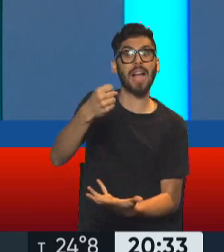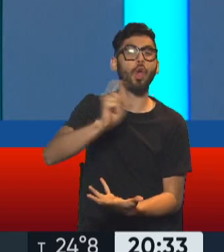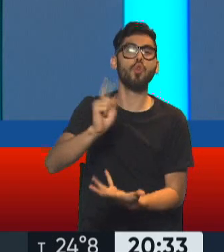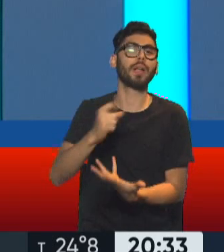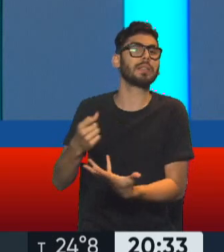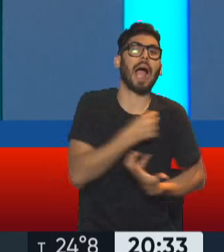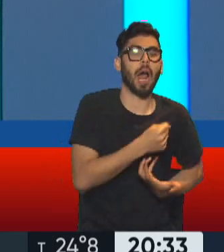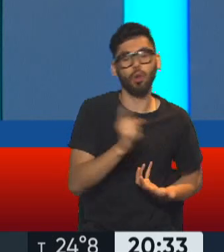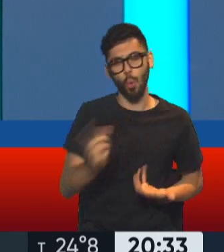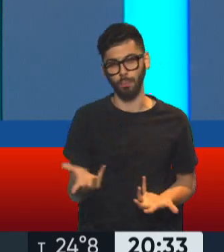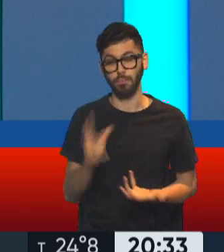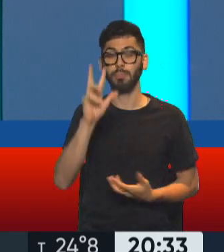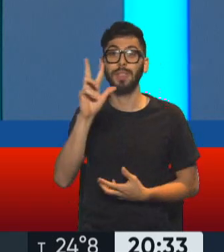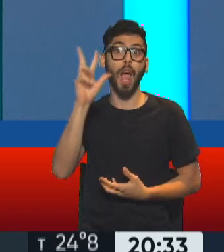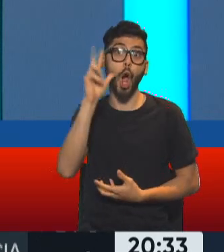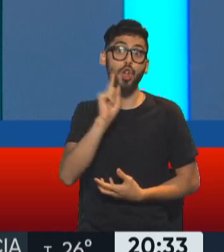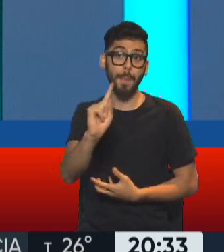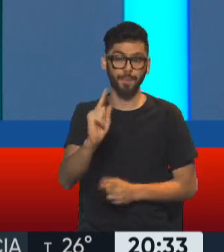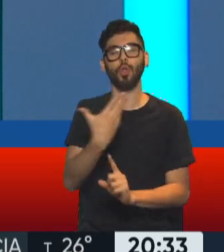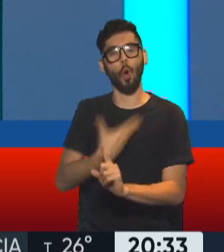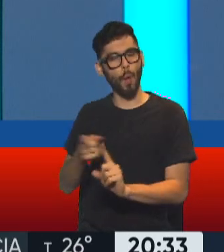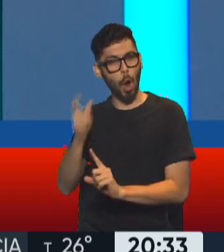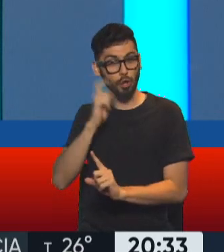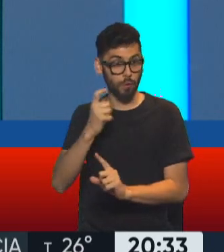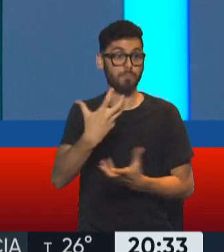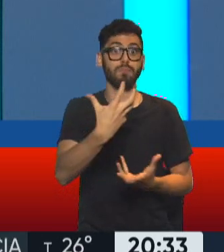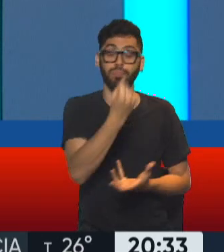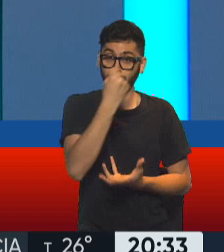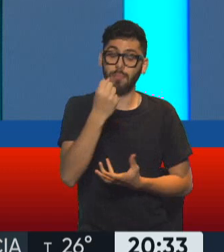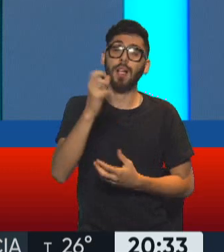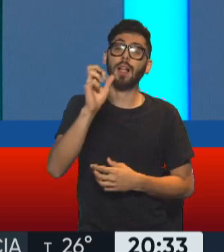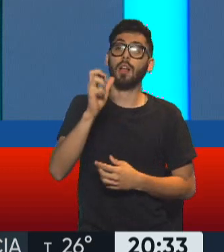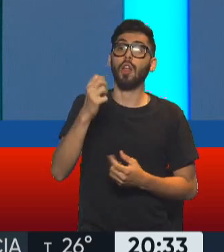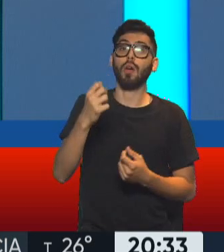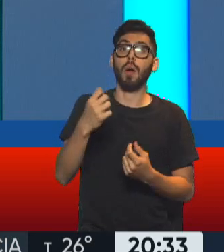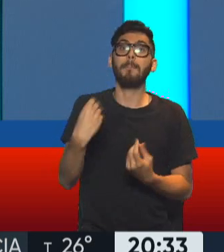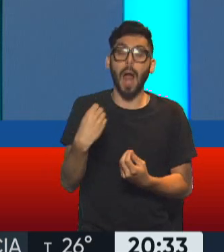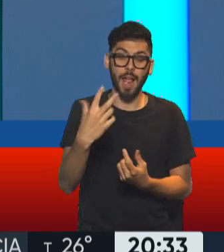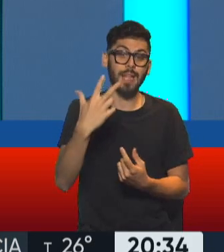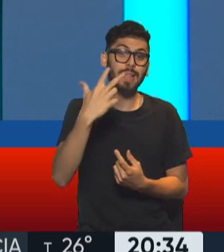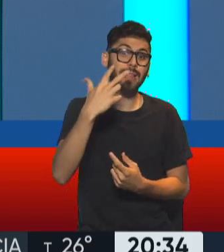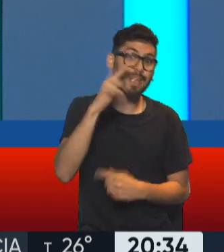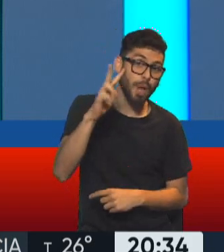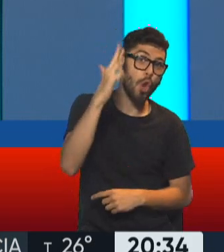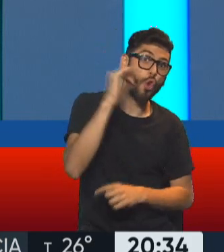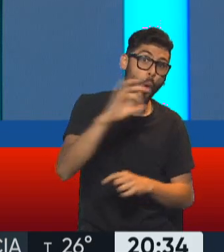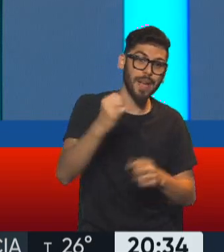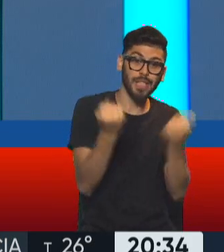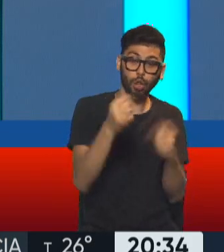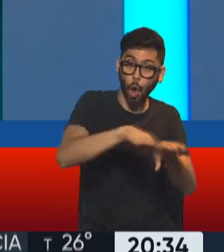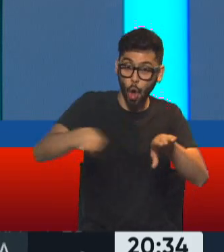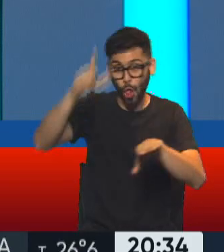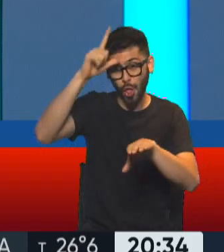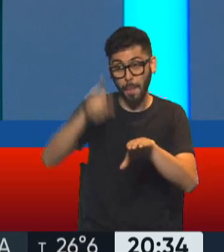Los 38.000 del fondo que creó el gobernador Kicillof dotaron de 3.900 móviles a 30 municipios del